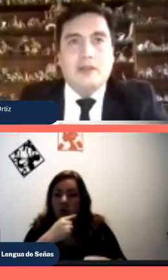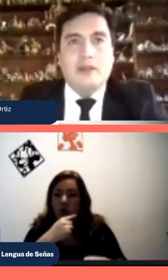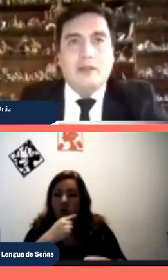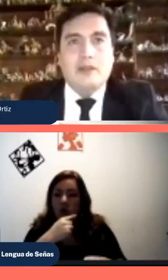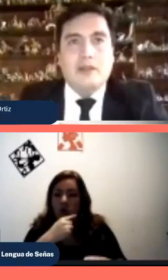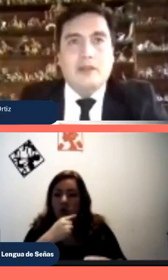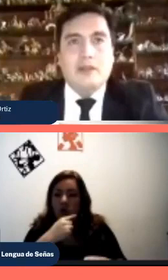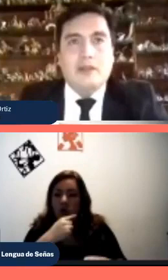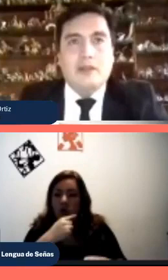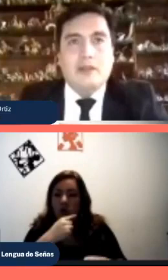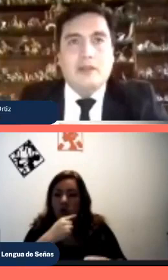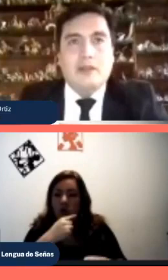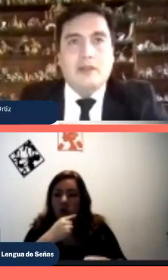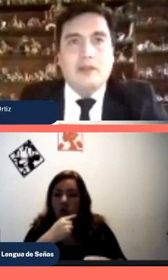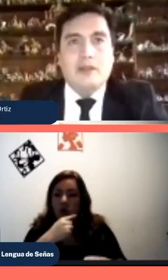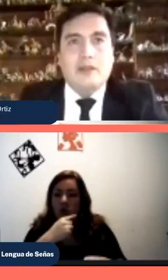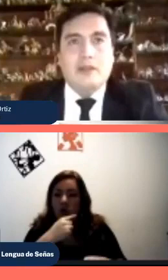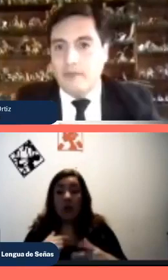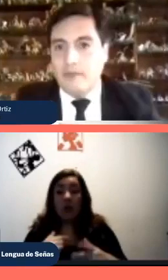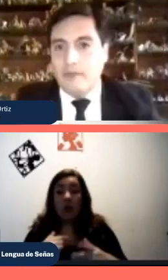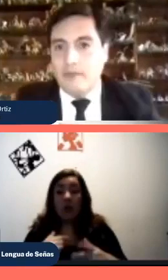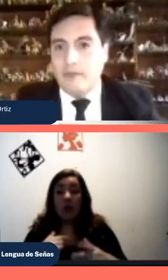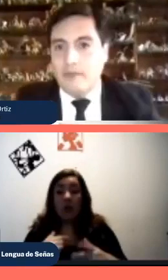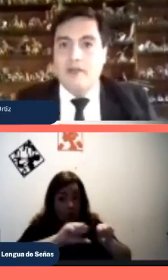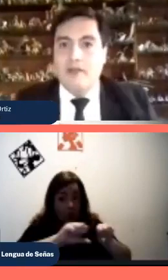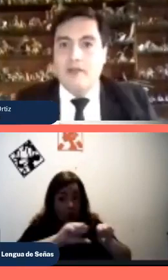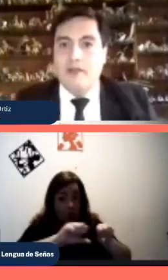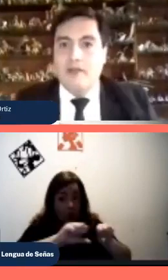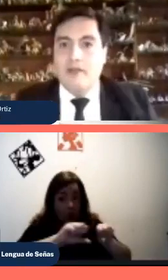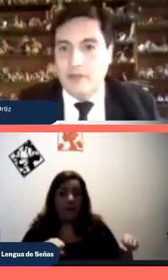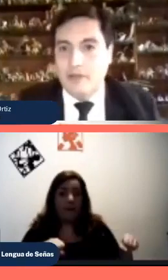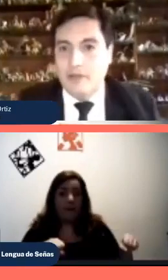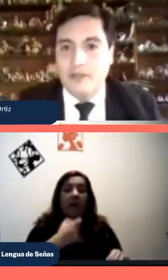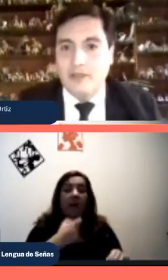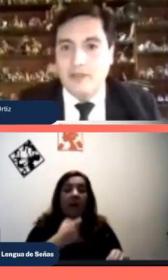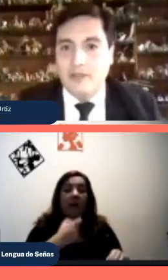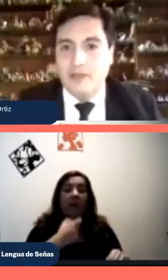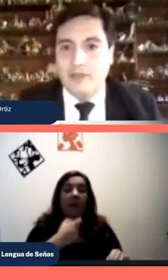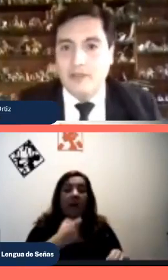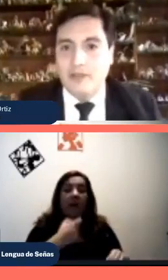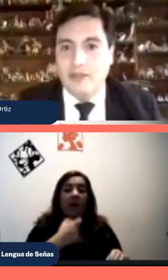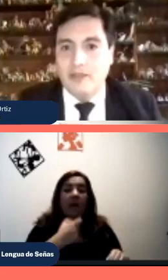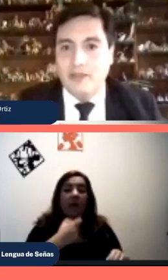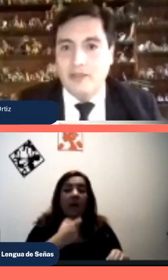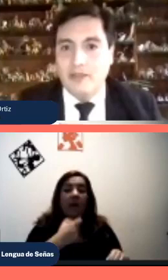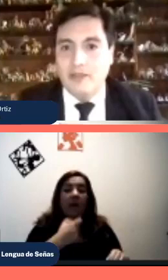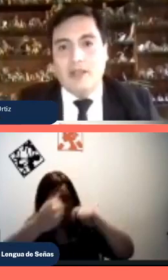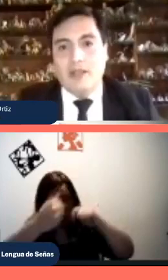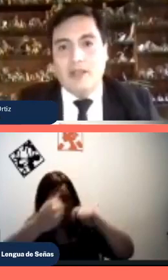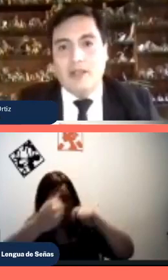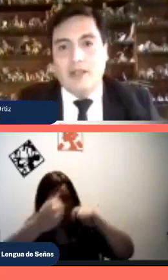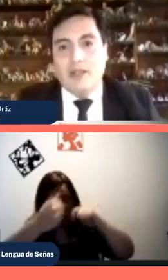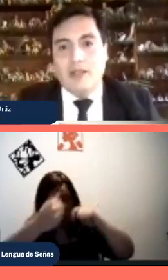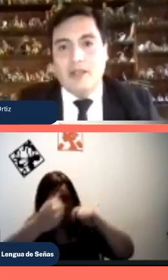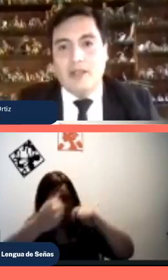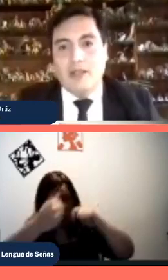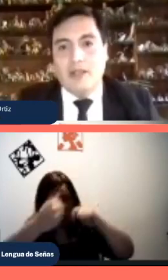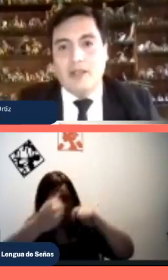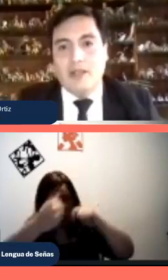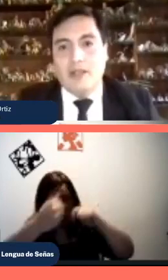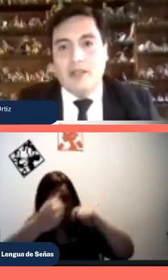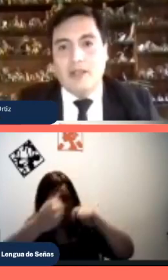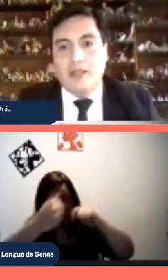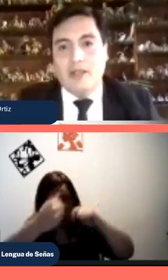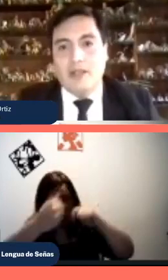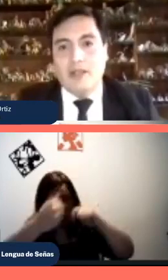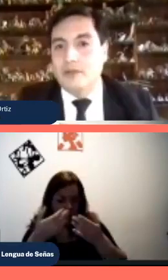y se llega a un acuerdo para que el fósil vuelva a nuestro país bajo el compromiso de realizar un estudio